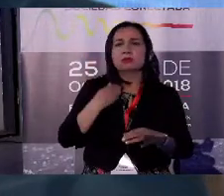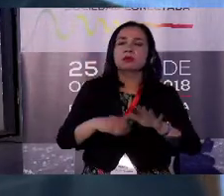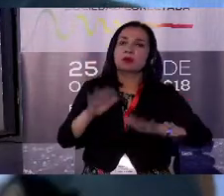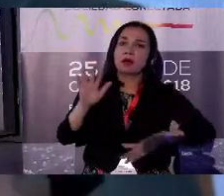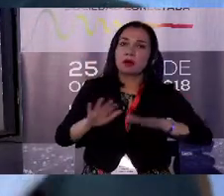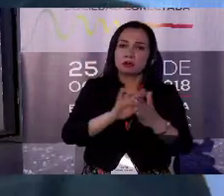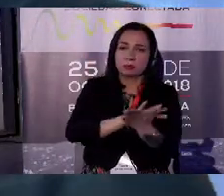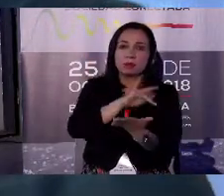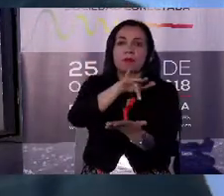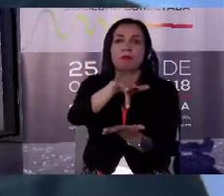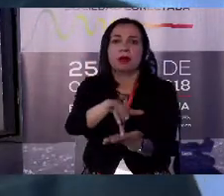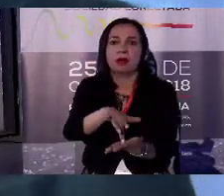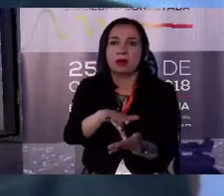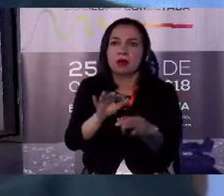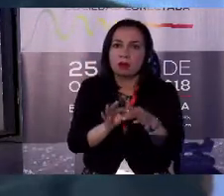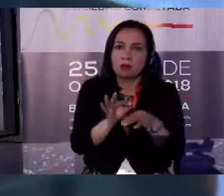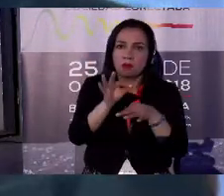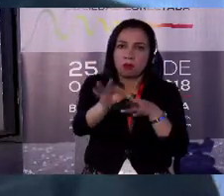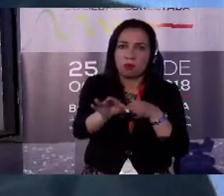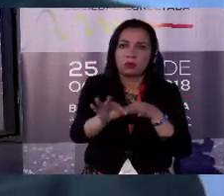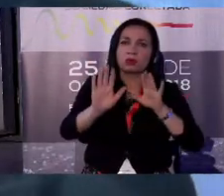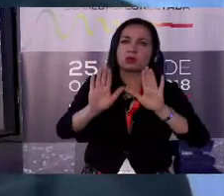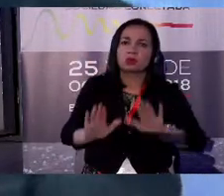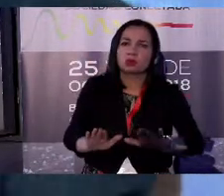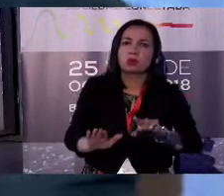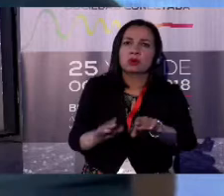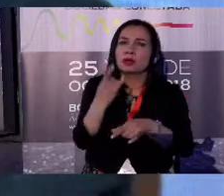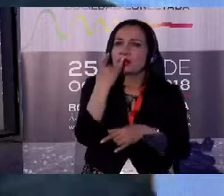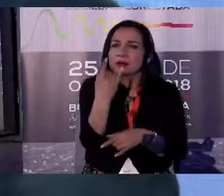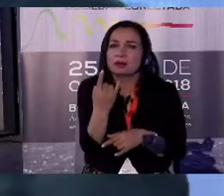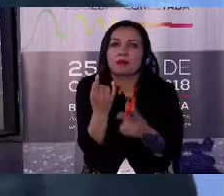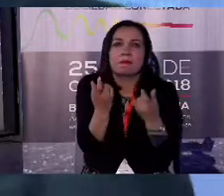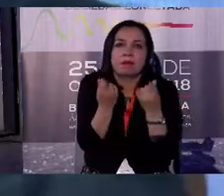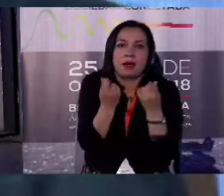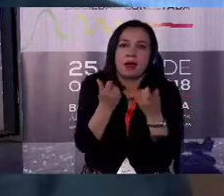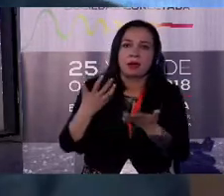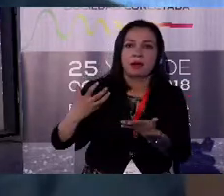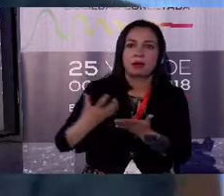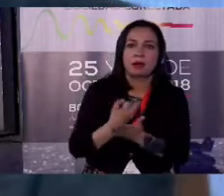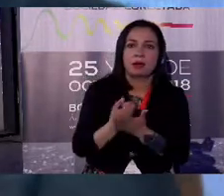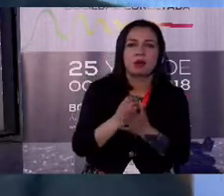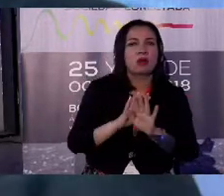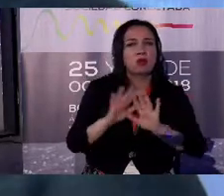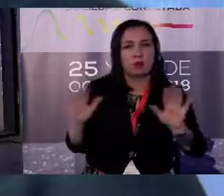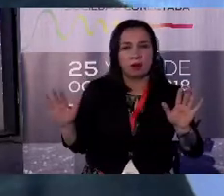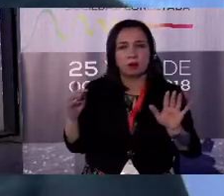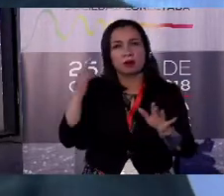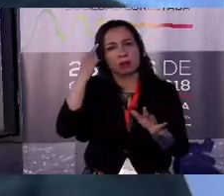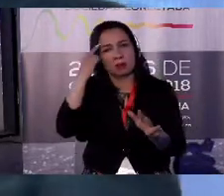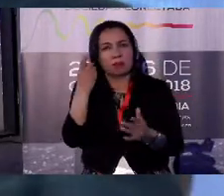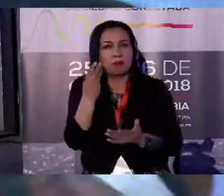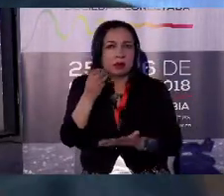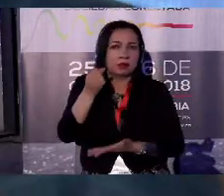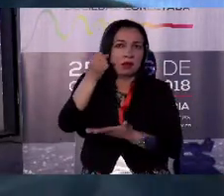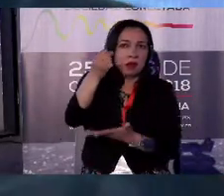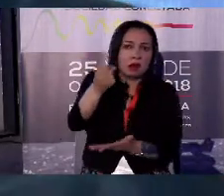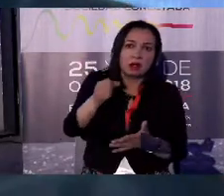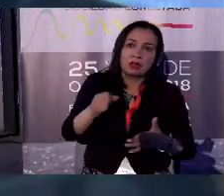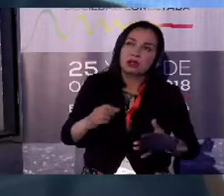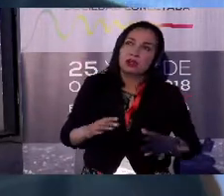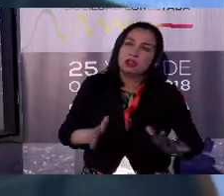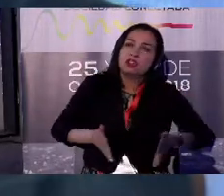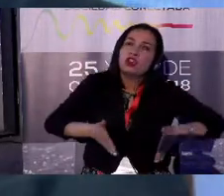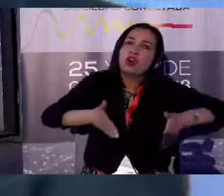llegamos a municipios que solamente están interesados por el dinero, consiguieron mucho dinero con una torre, ahora